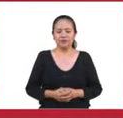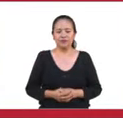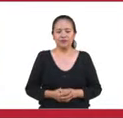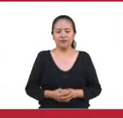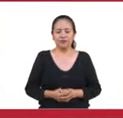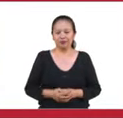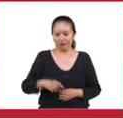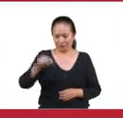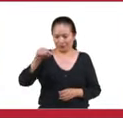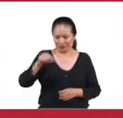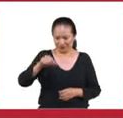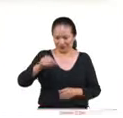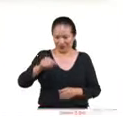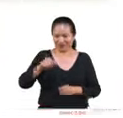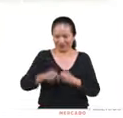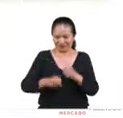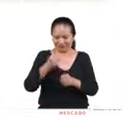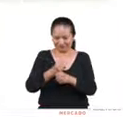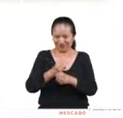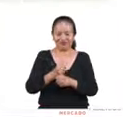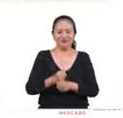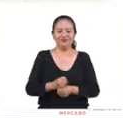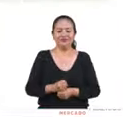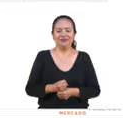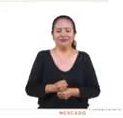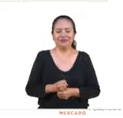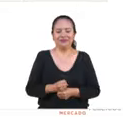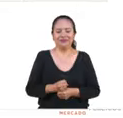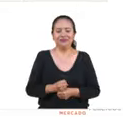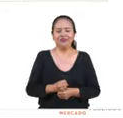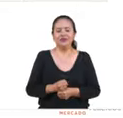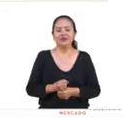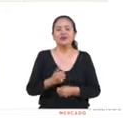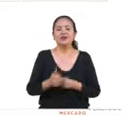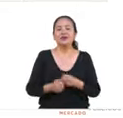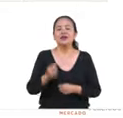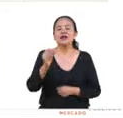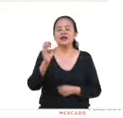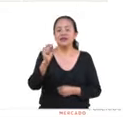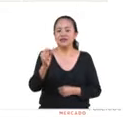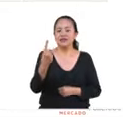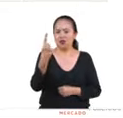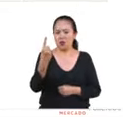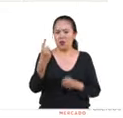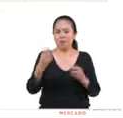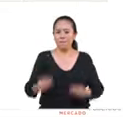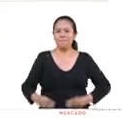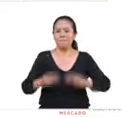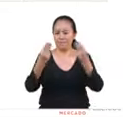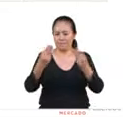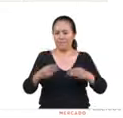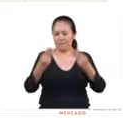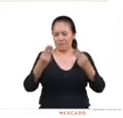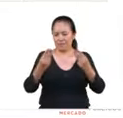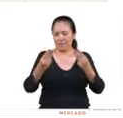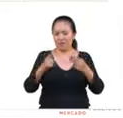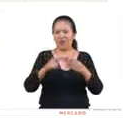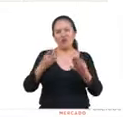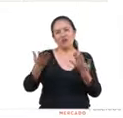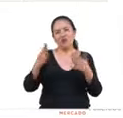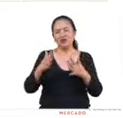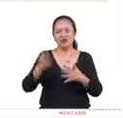Para este año vamos a atender 61 mercados, como han sido desde